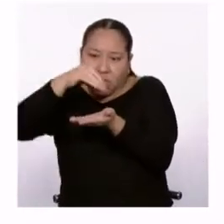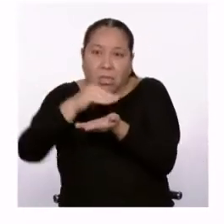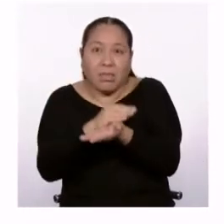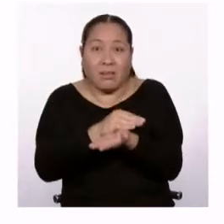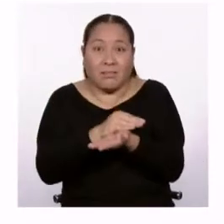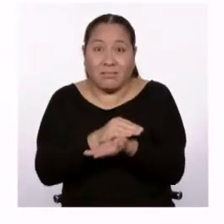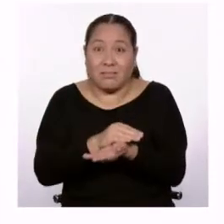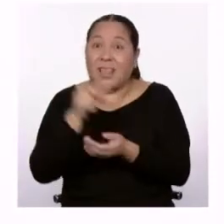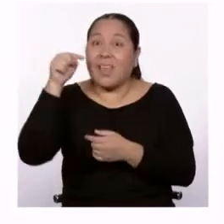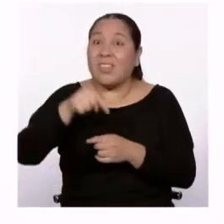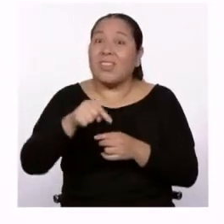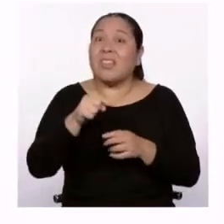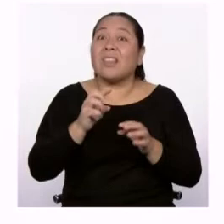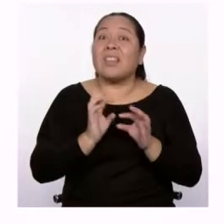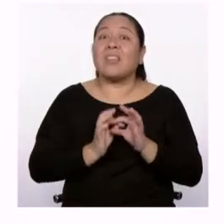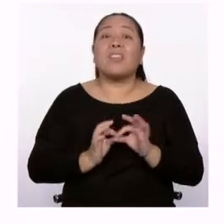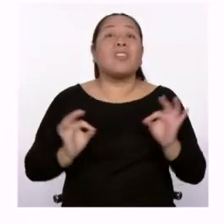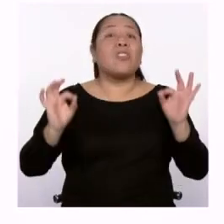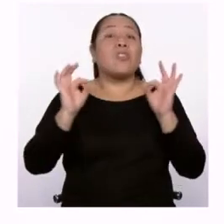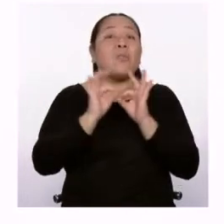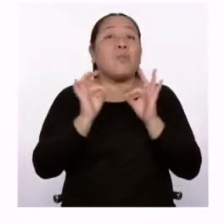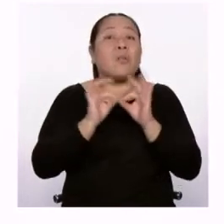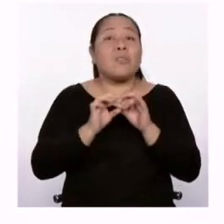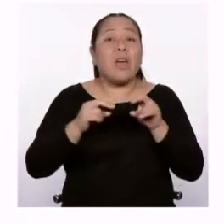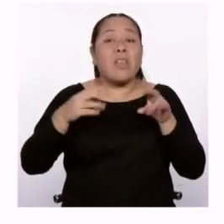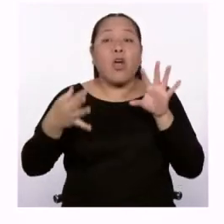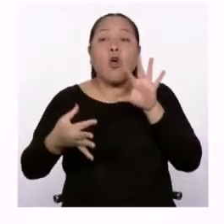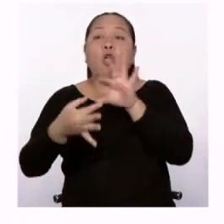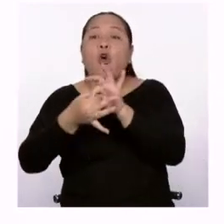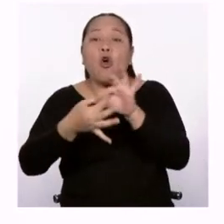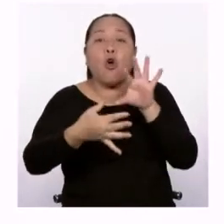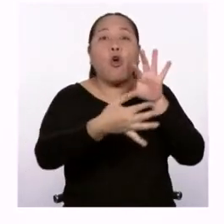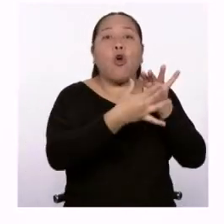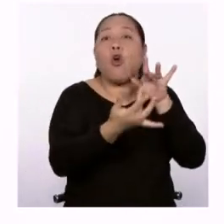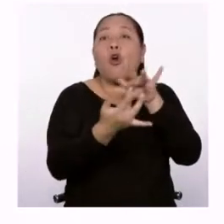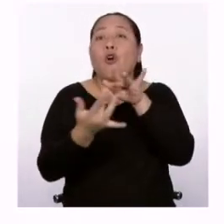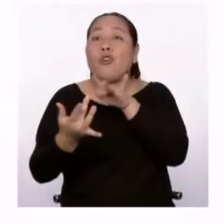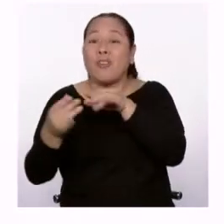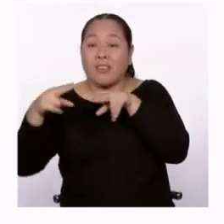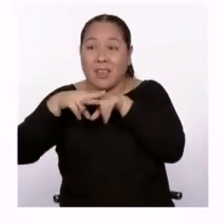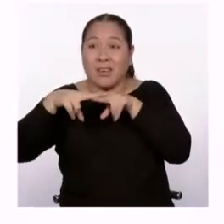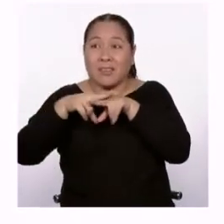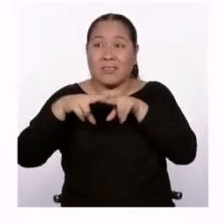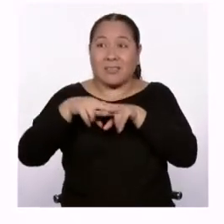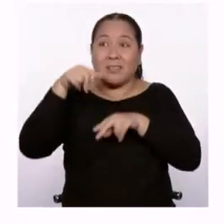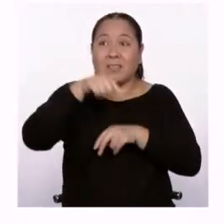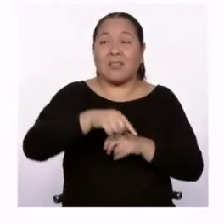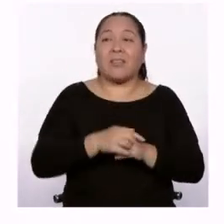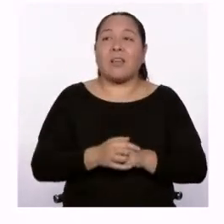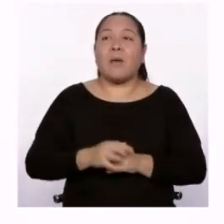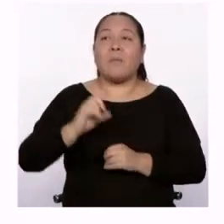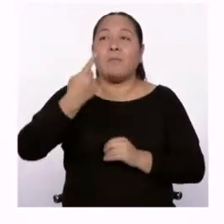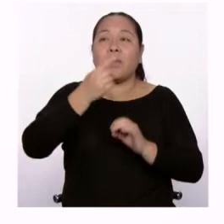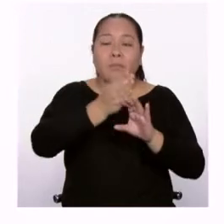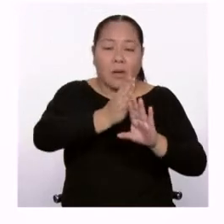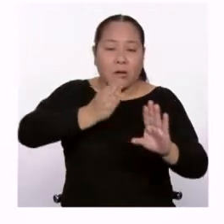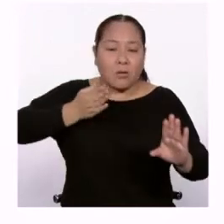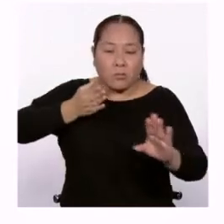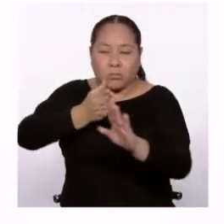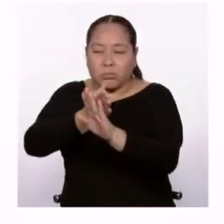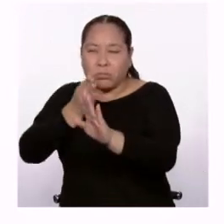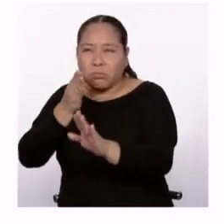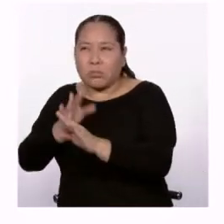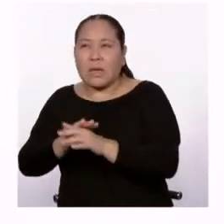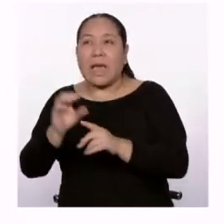para conectarlo. Sí, primero se conectaron todas las regiones gracias al Capacñán y a mediados del